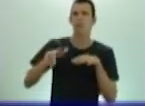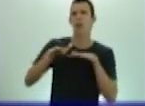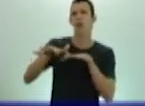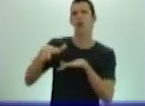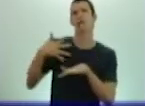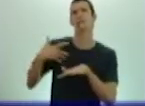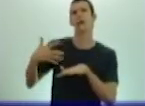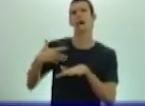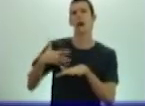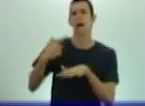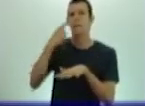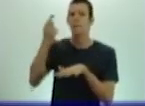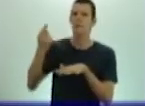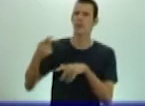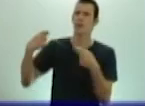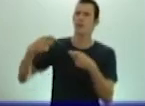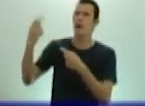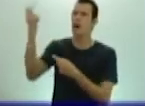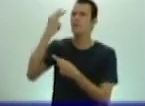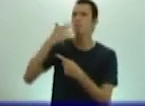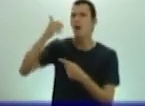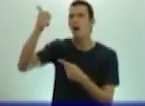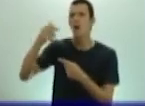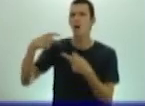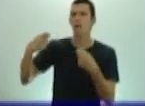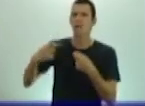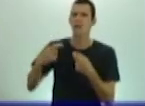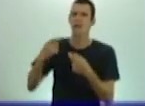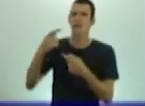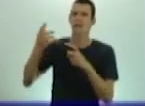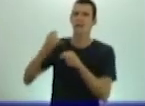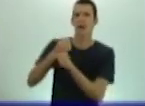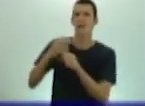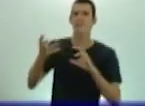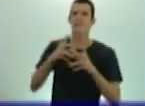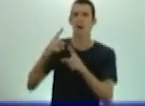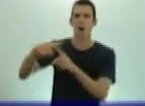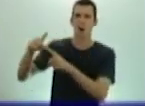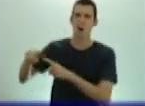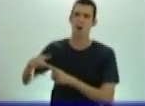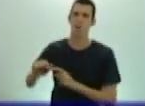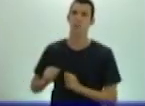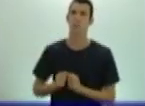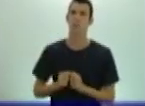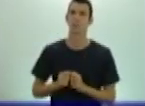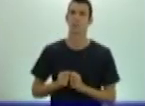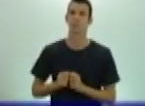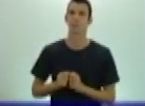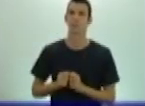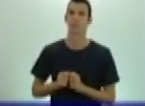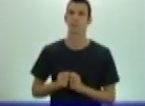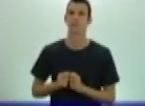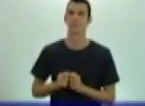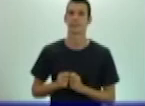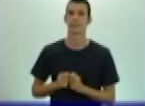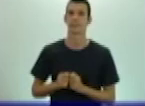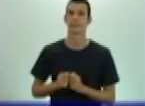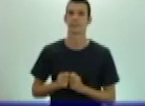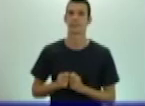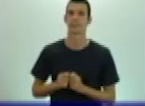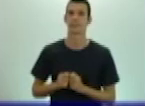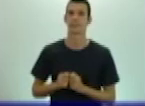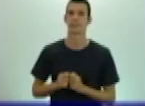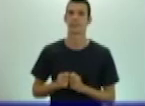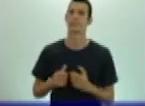también respondían a ese trabajo político e ideológico que había desarrollado el partido bolchevique. Entre las iniciativas